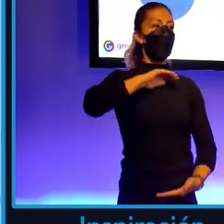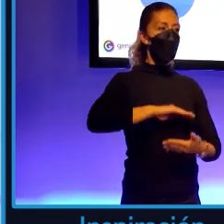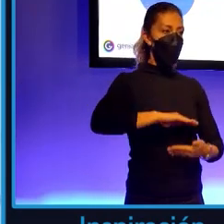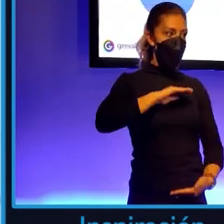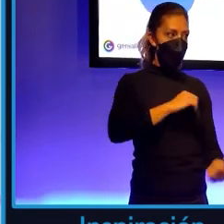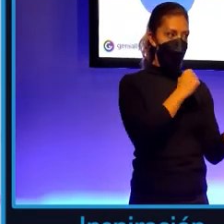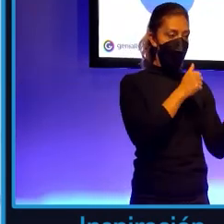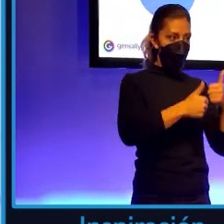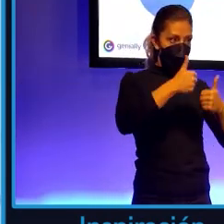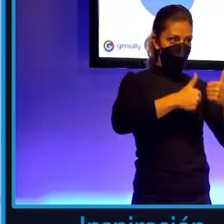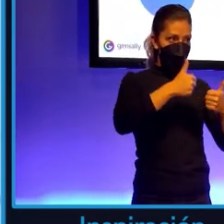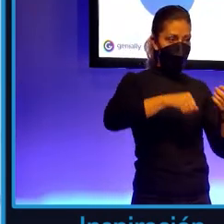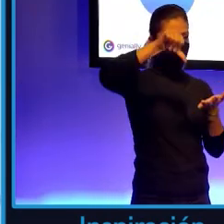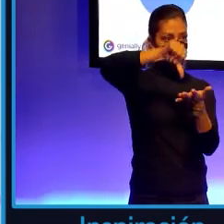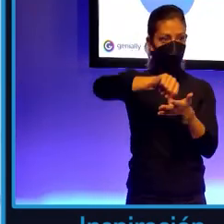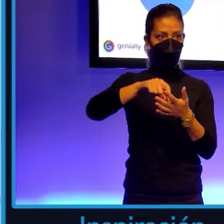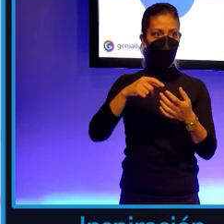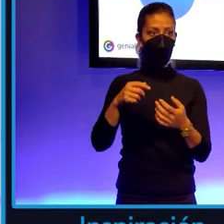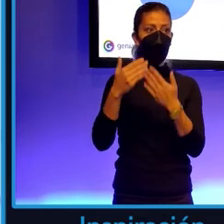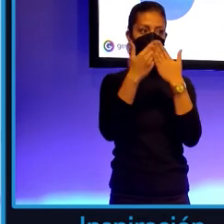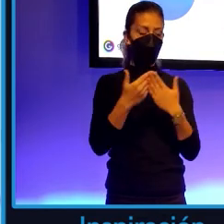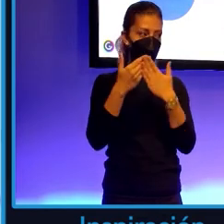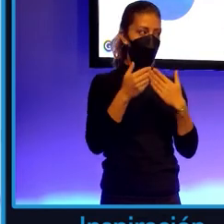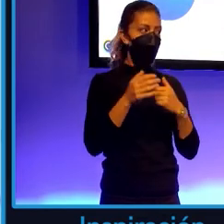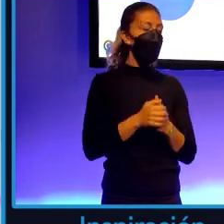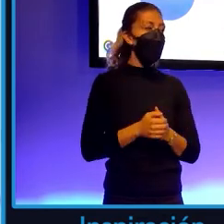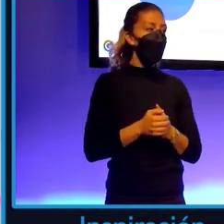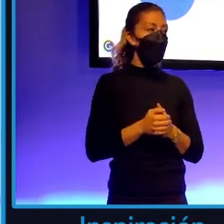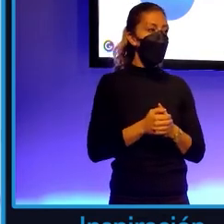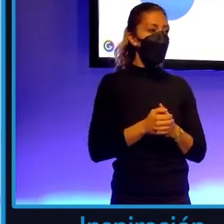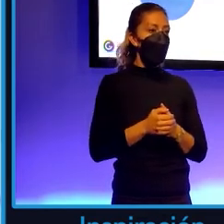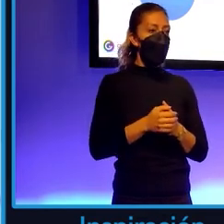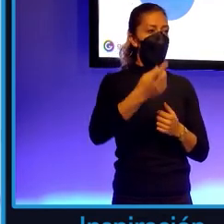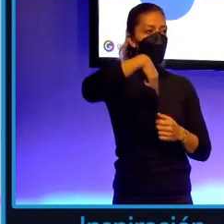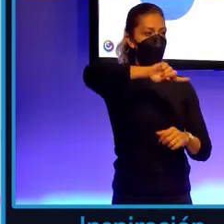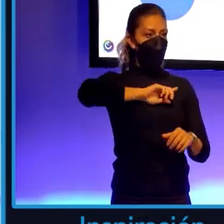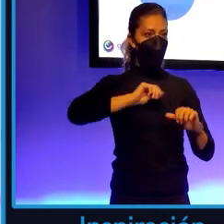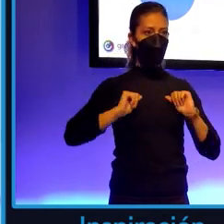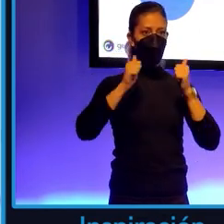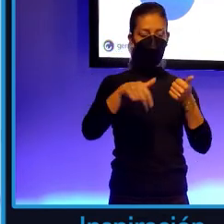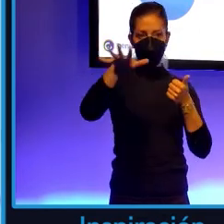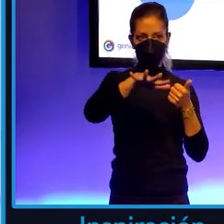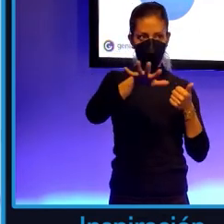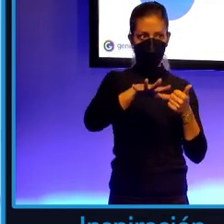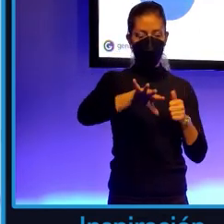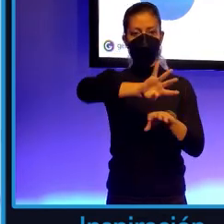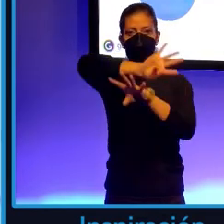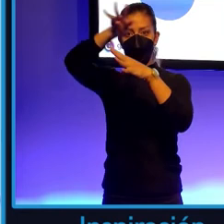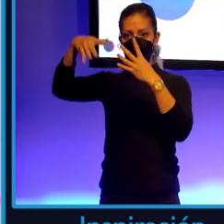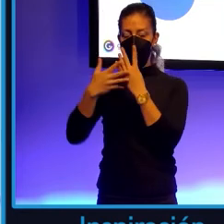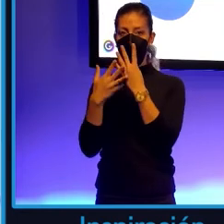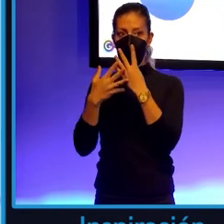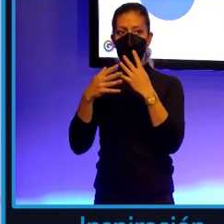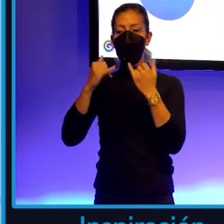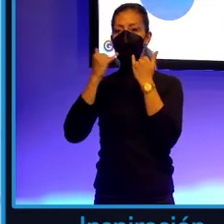desde los centros educativos vamos a poner el eje el impacto en el cual hemos hablado de la crisis de internet el compañero habló del